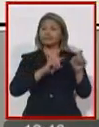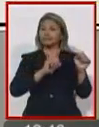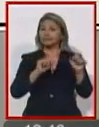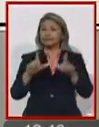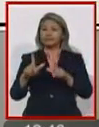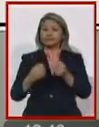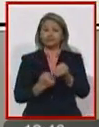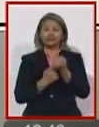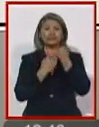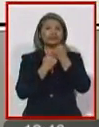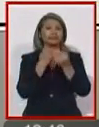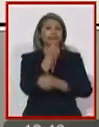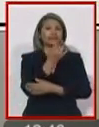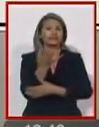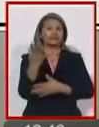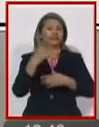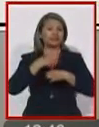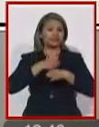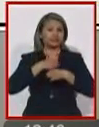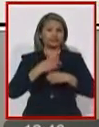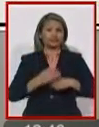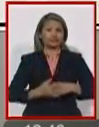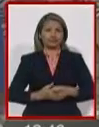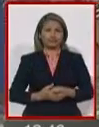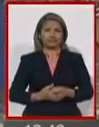dispuestos a apoyar cualquier protesta.